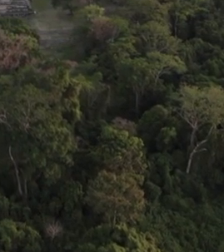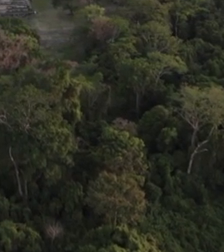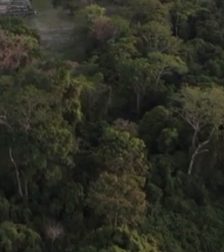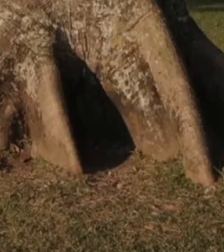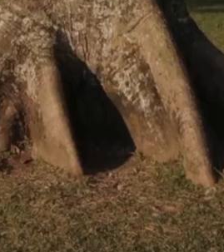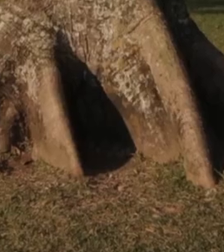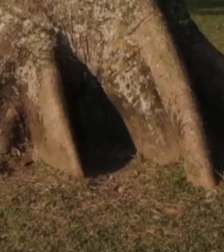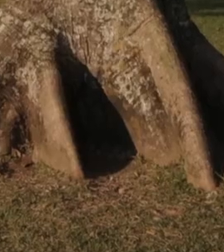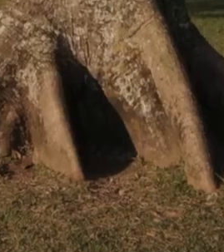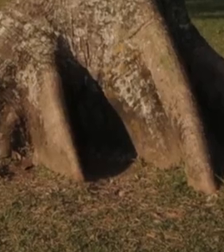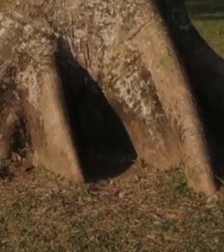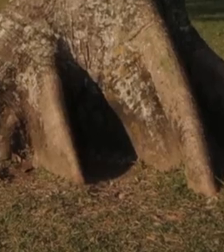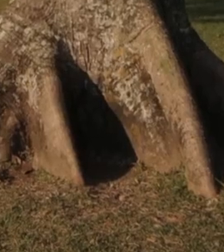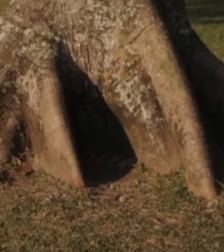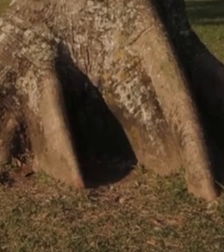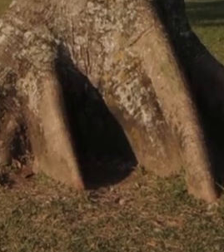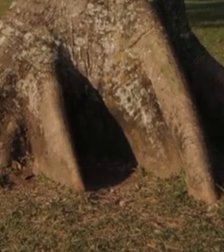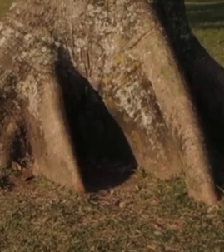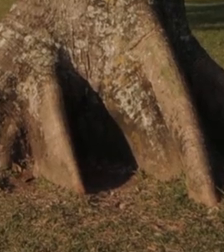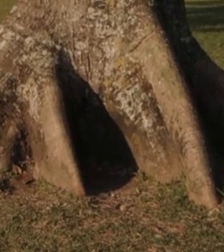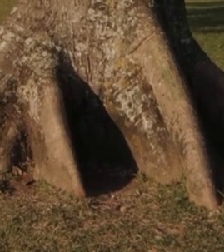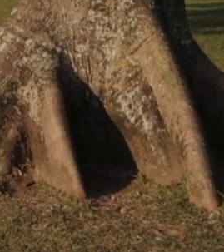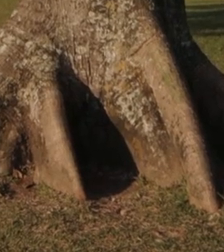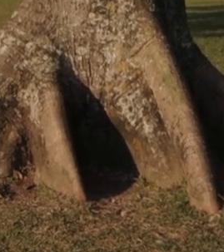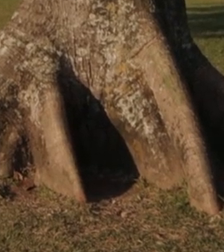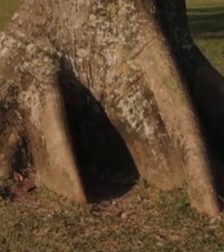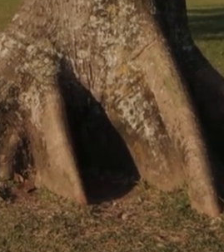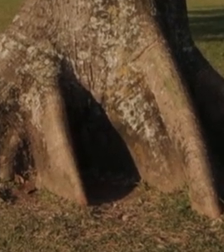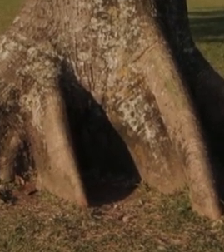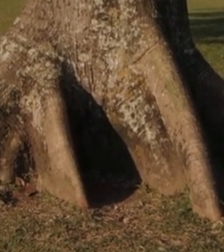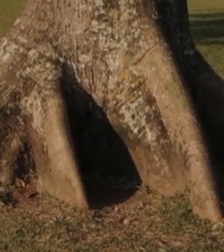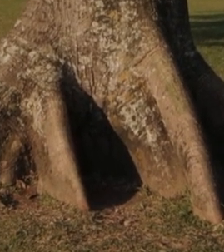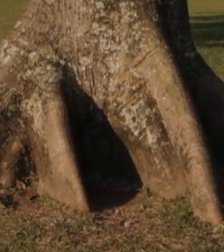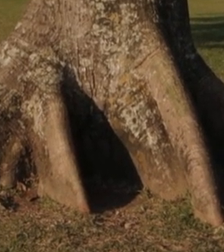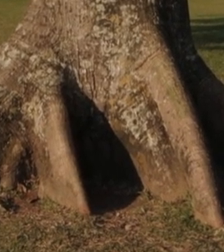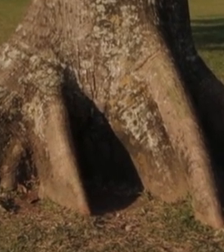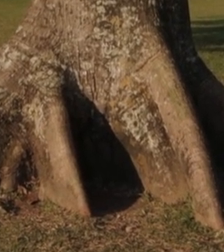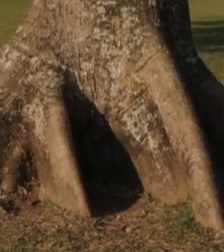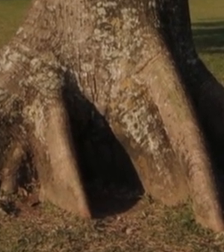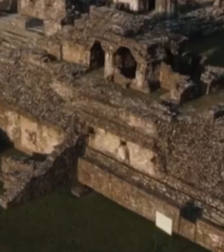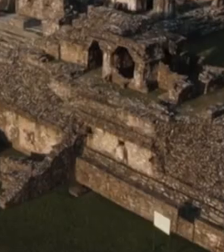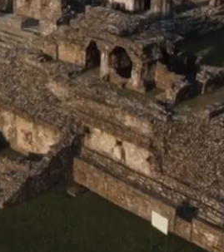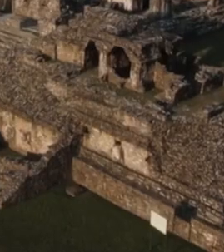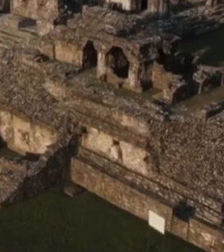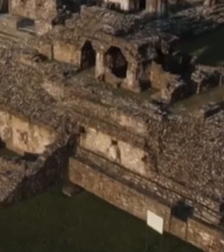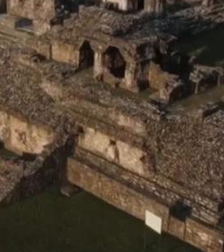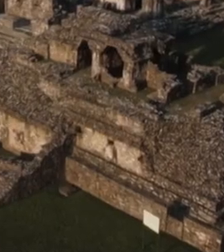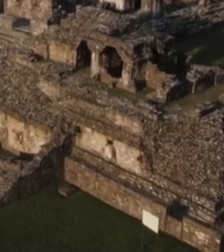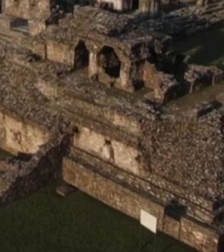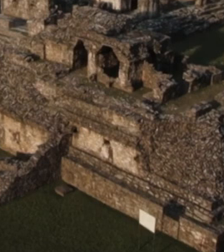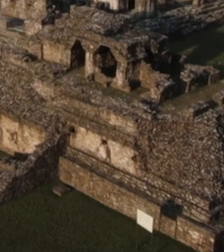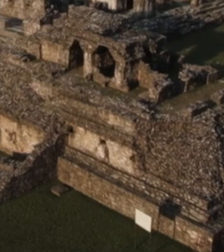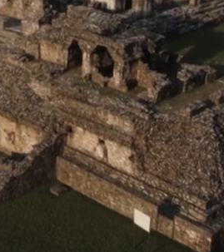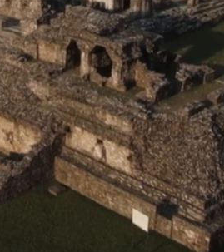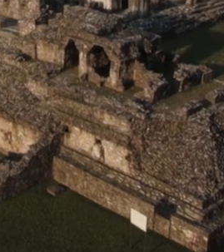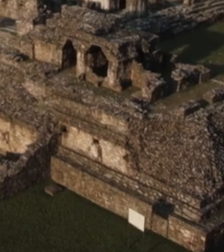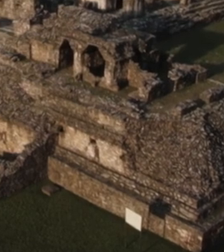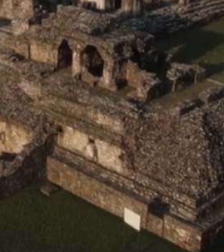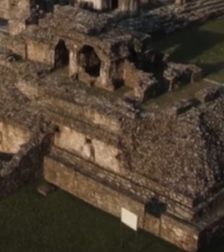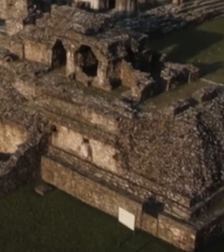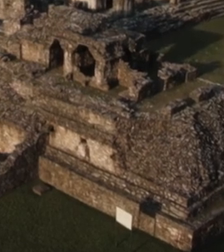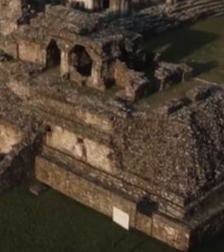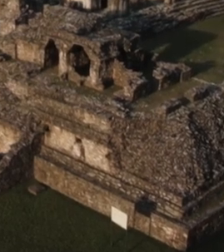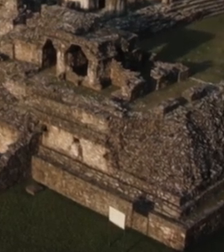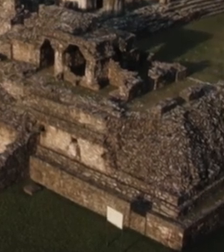de Palenque, que es la estación donde inicia o termina el recorrido del Tren Maya. Palenque, la antigua ciudad maya